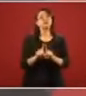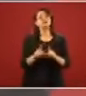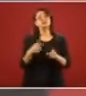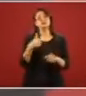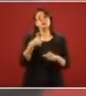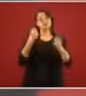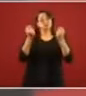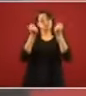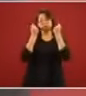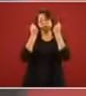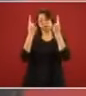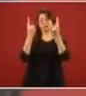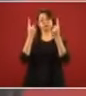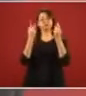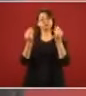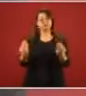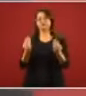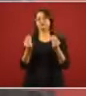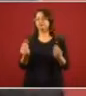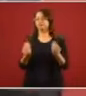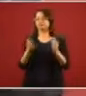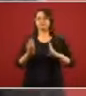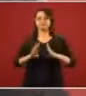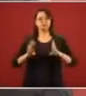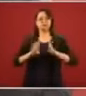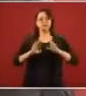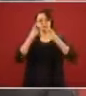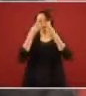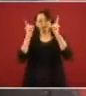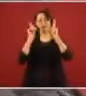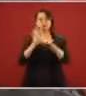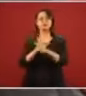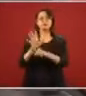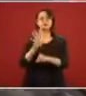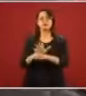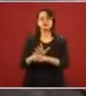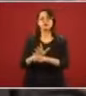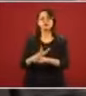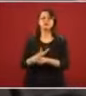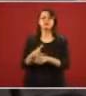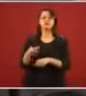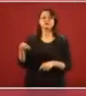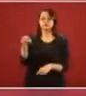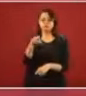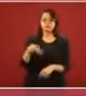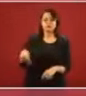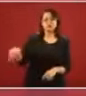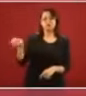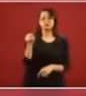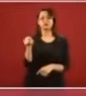mucho del ejército, de la marina, es que no están permitiendo